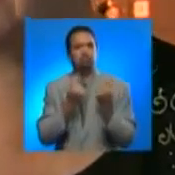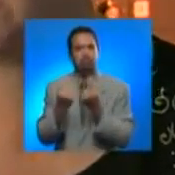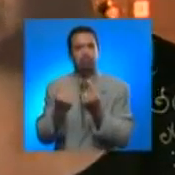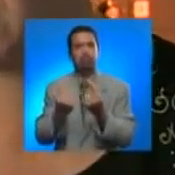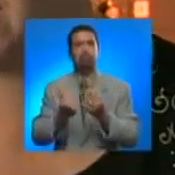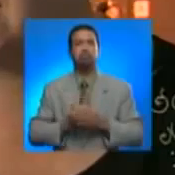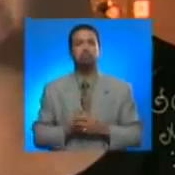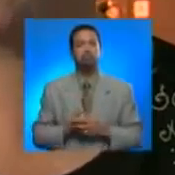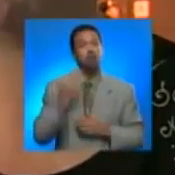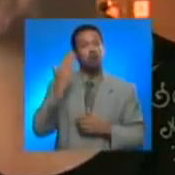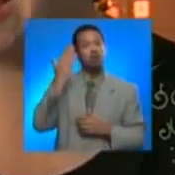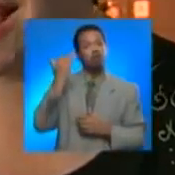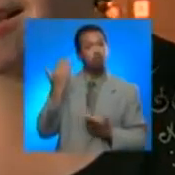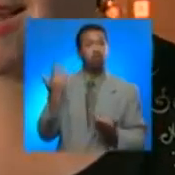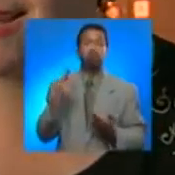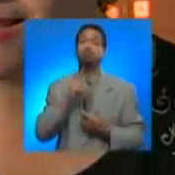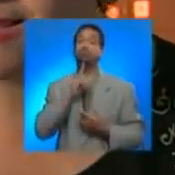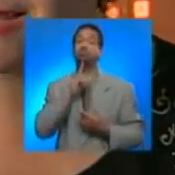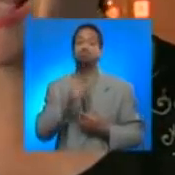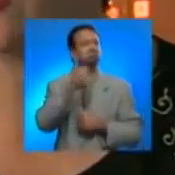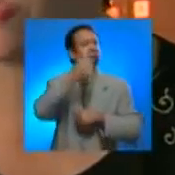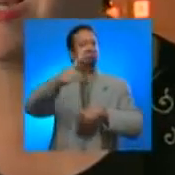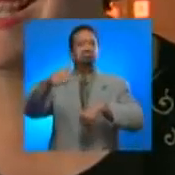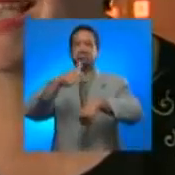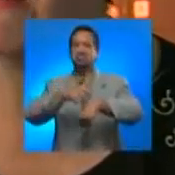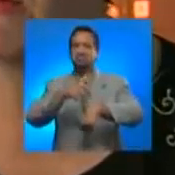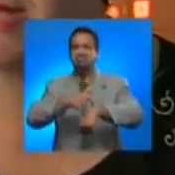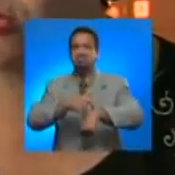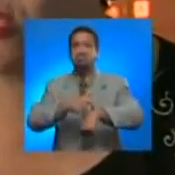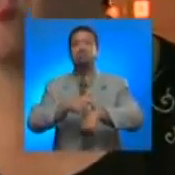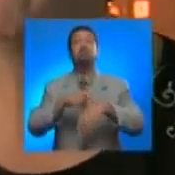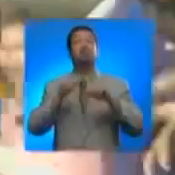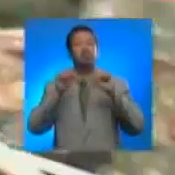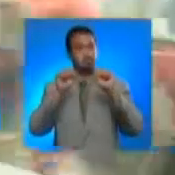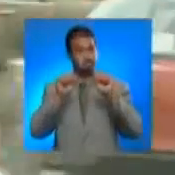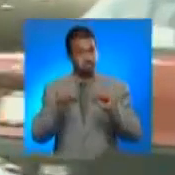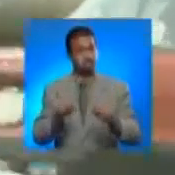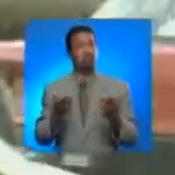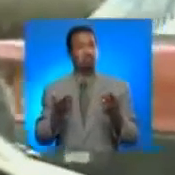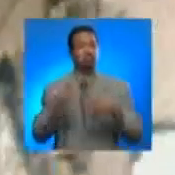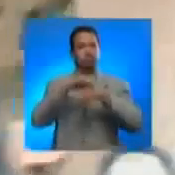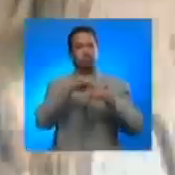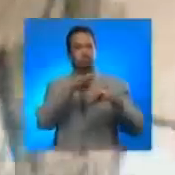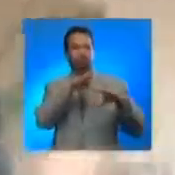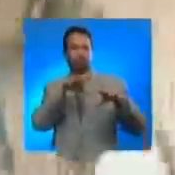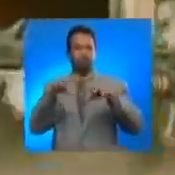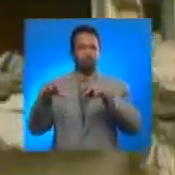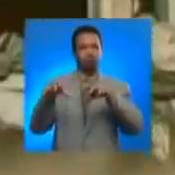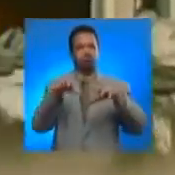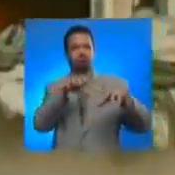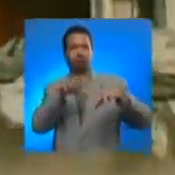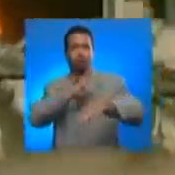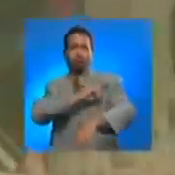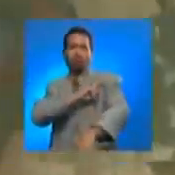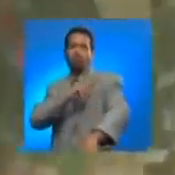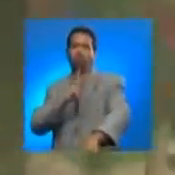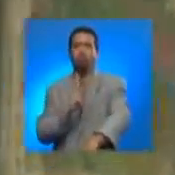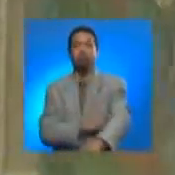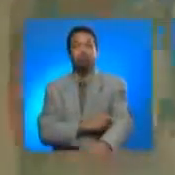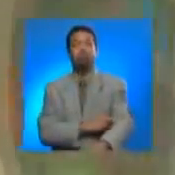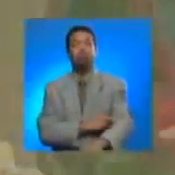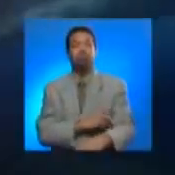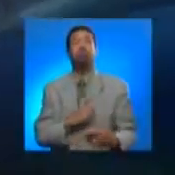una emergencia de tsunami, las autoridades de manejo de emergencia, la policía y otras organizaciones tratarán de salvar sus vidas.